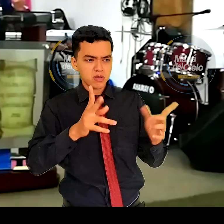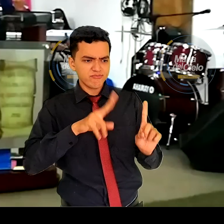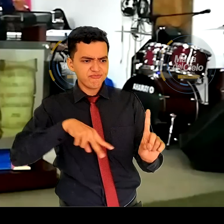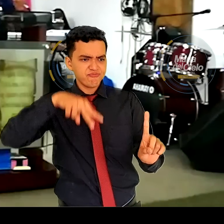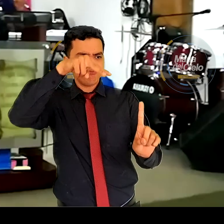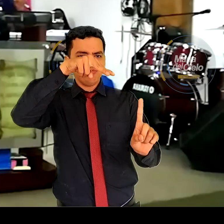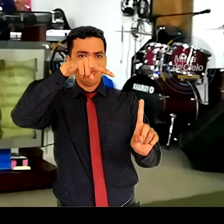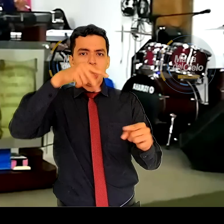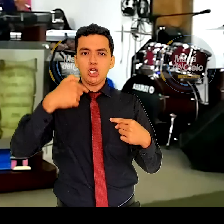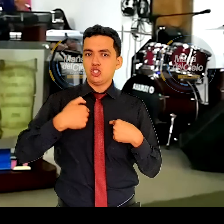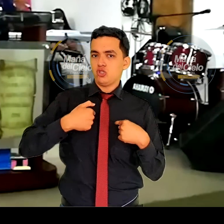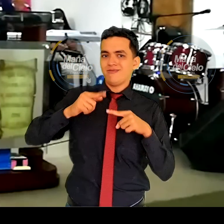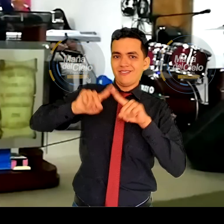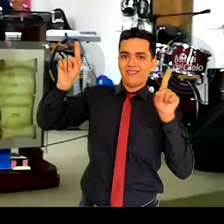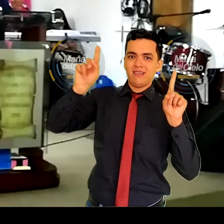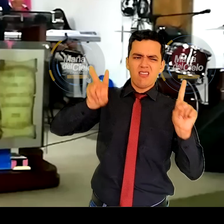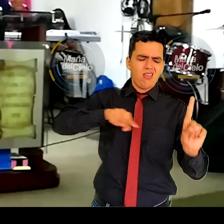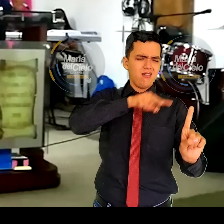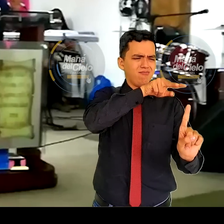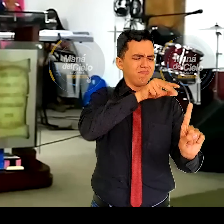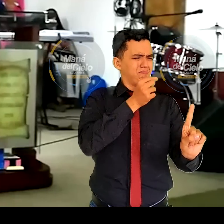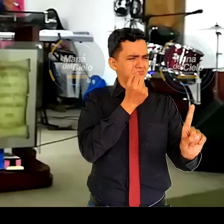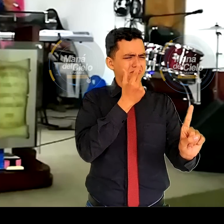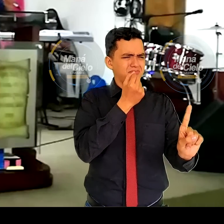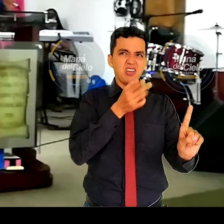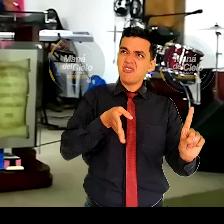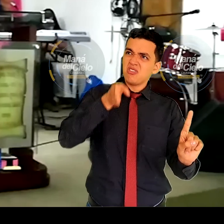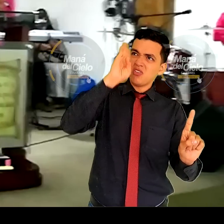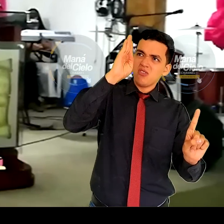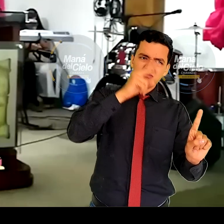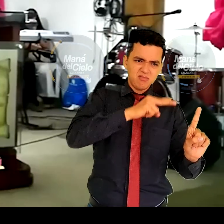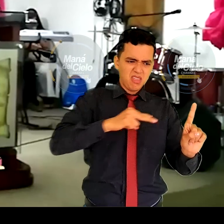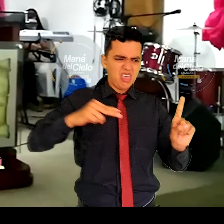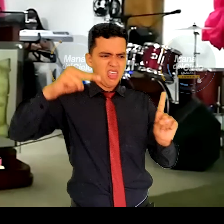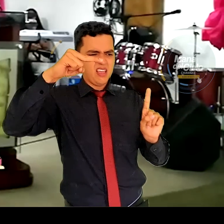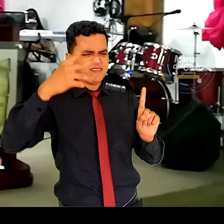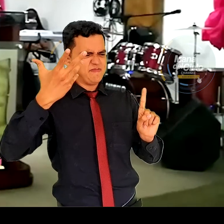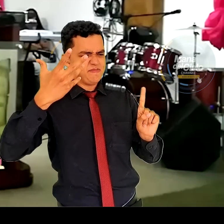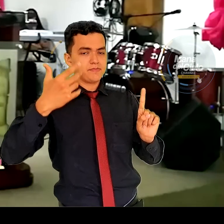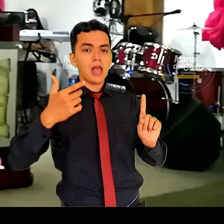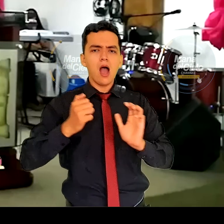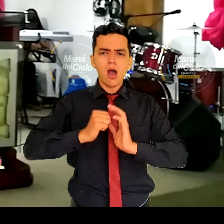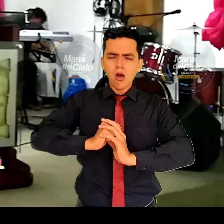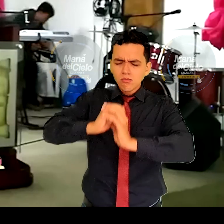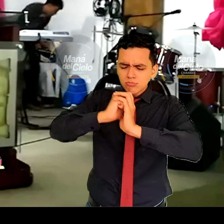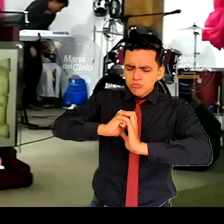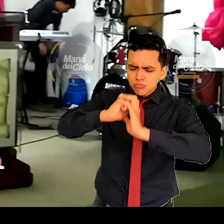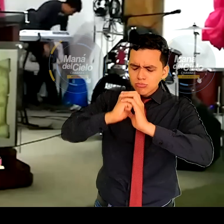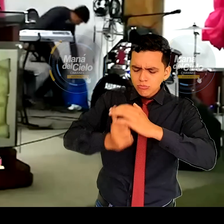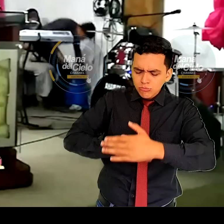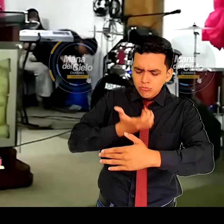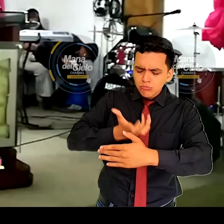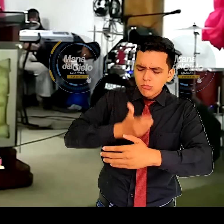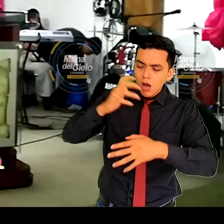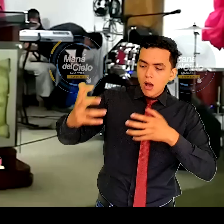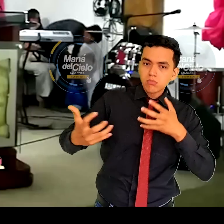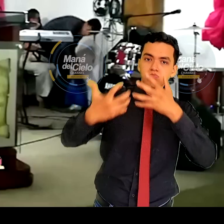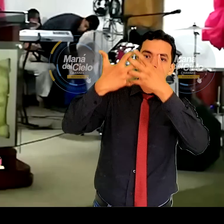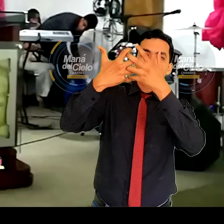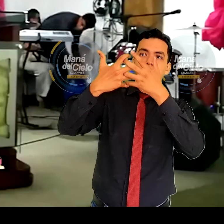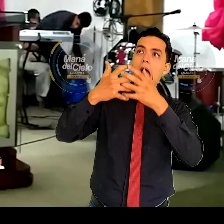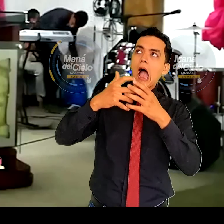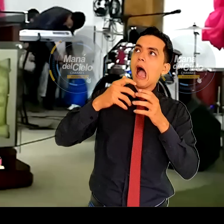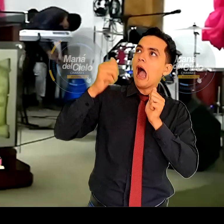manera como podemos corregir es por medio de la palabra y de la oración. Pero muchas veces